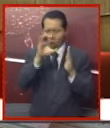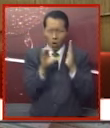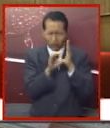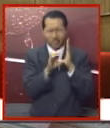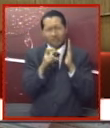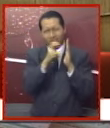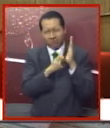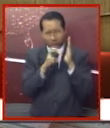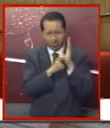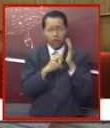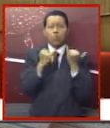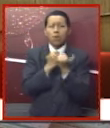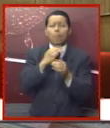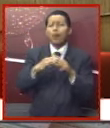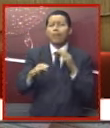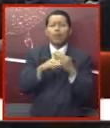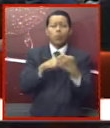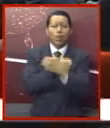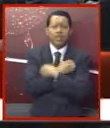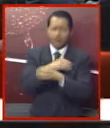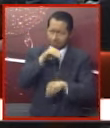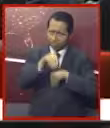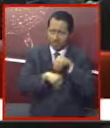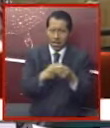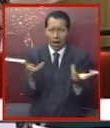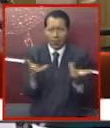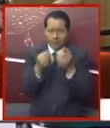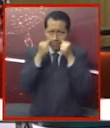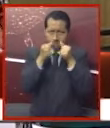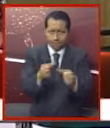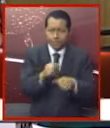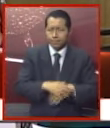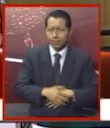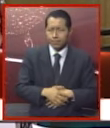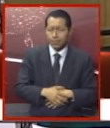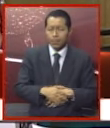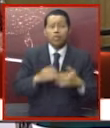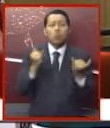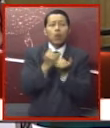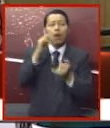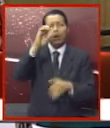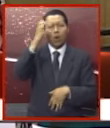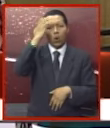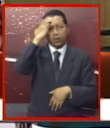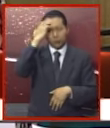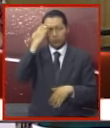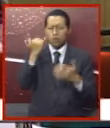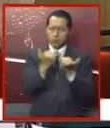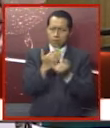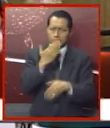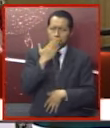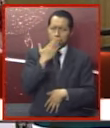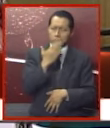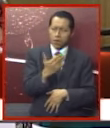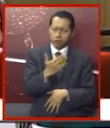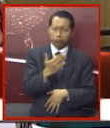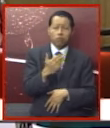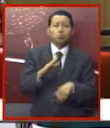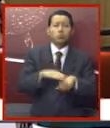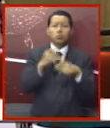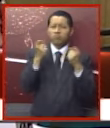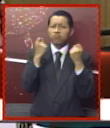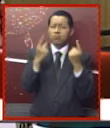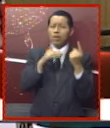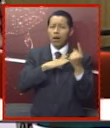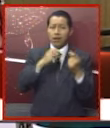constitucionales y secundarias en materia educativa. Y aquí también hay que reconocer y hay que celebrar que lo que la Secretaría de